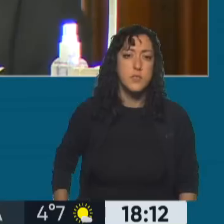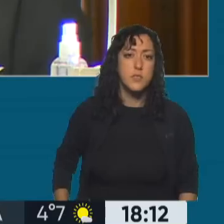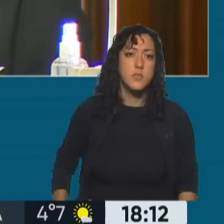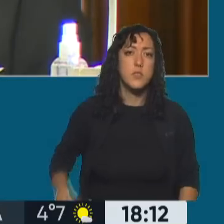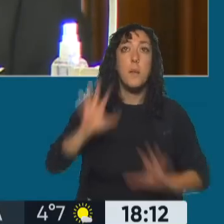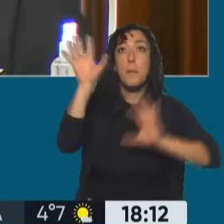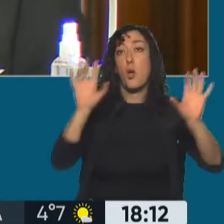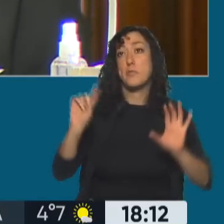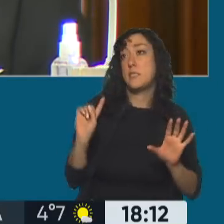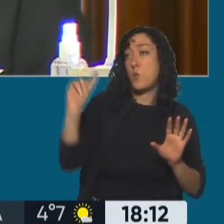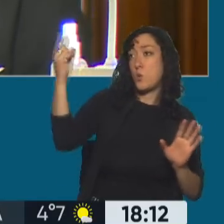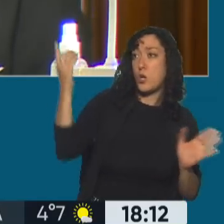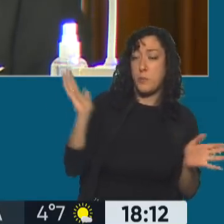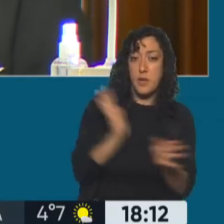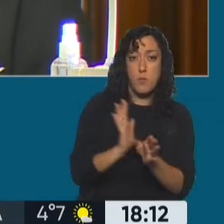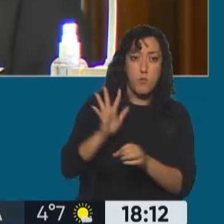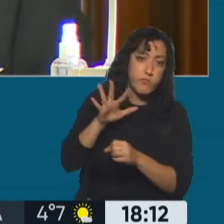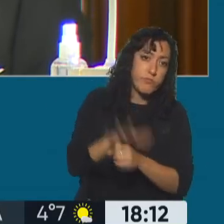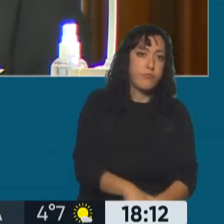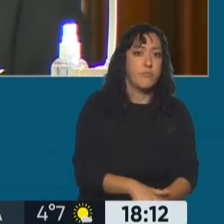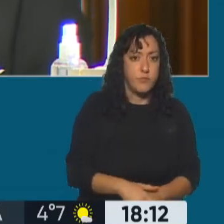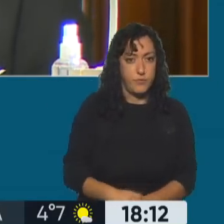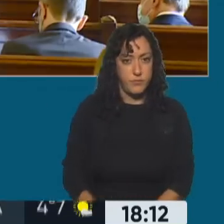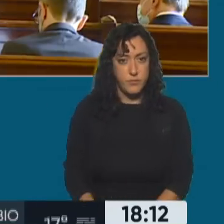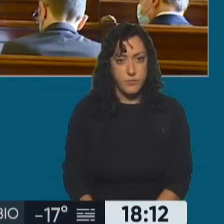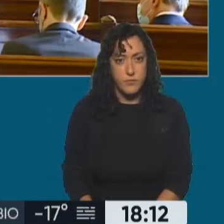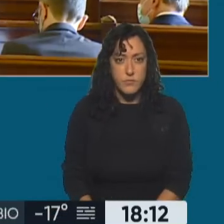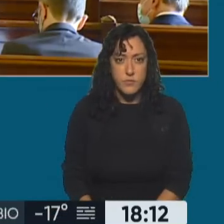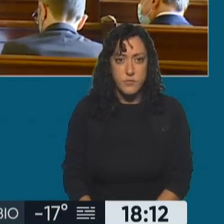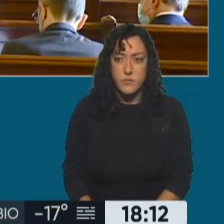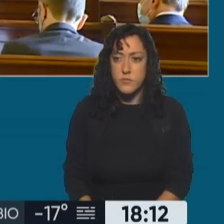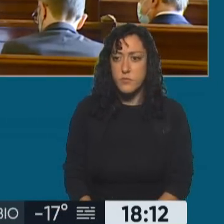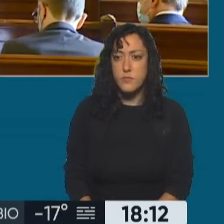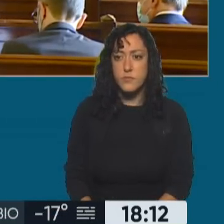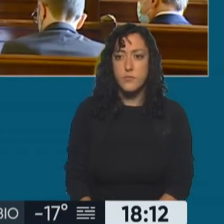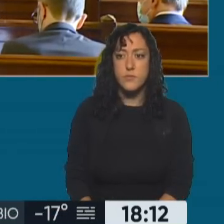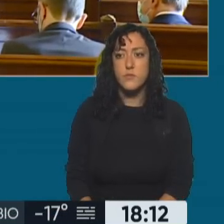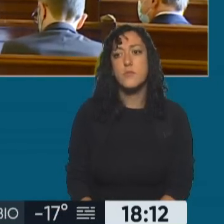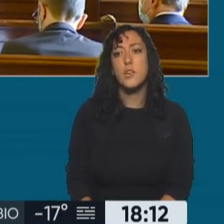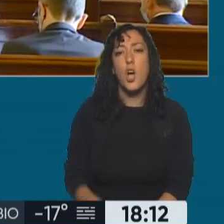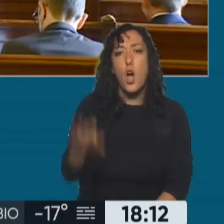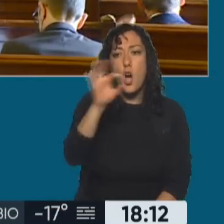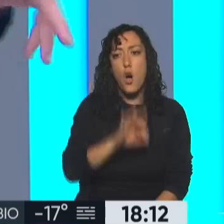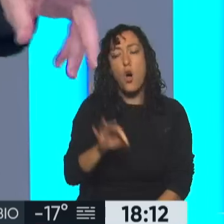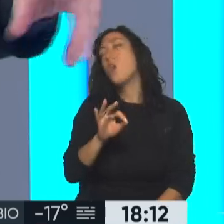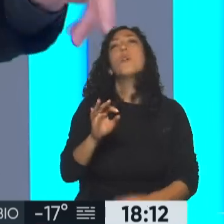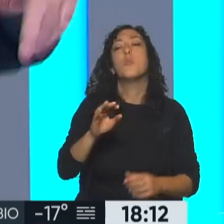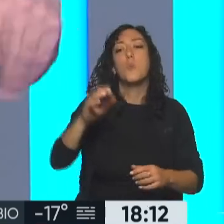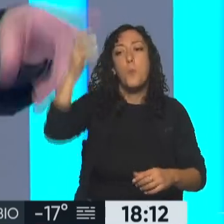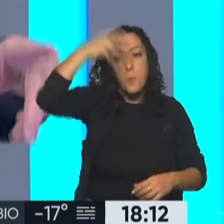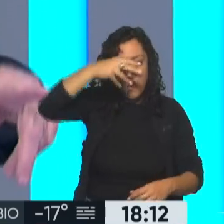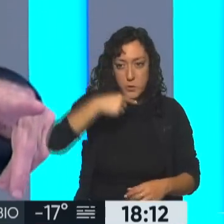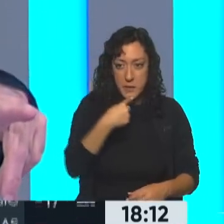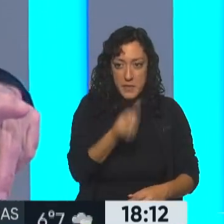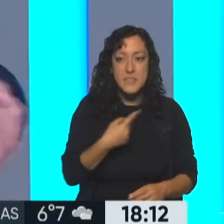lo que significa esto es un avasallamiento sobre las autonomías provinciales. O que te diga una Patricia Bullrich, viste, te